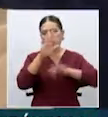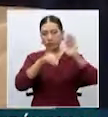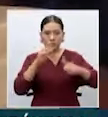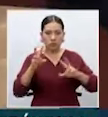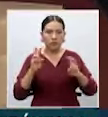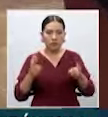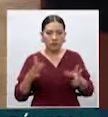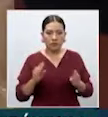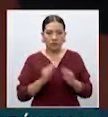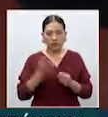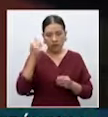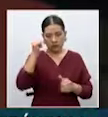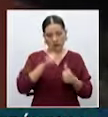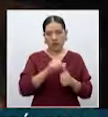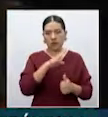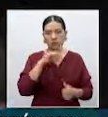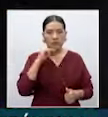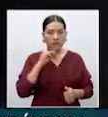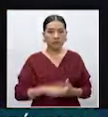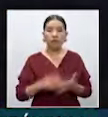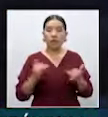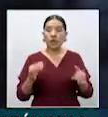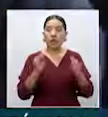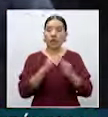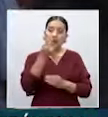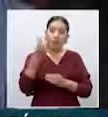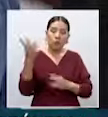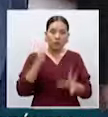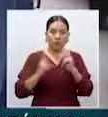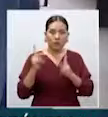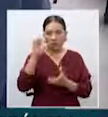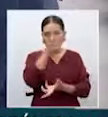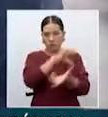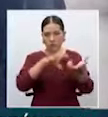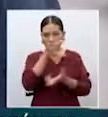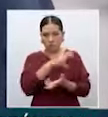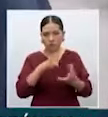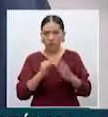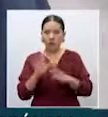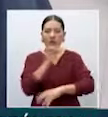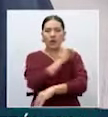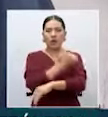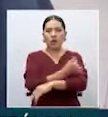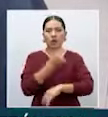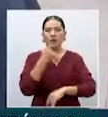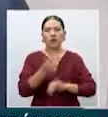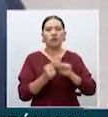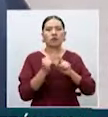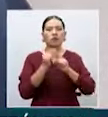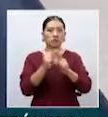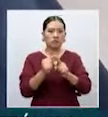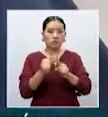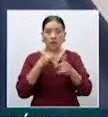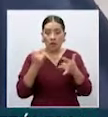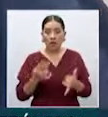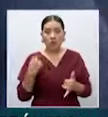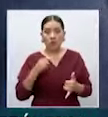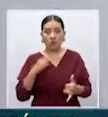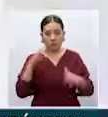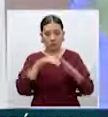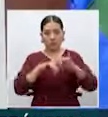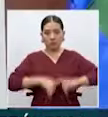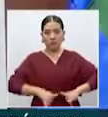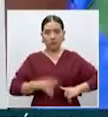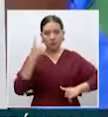Respecto a las declaraciones de opositores que intentan confundir a la población, la autoridad señaló lo siguiente. No vamos a entrar acá a ver